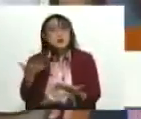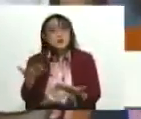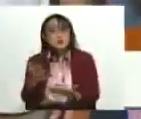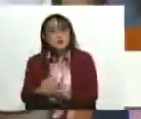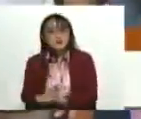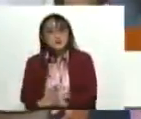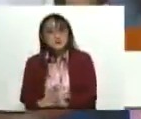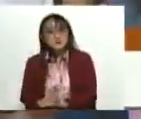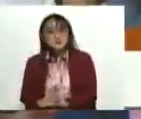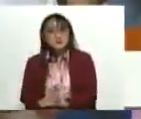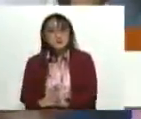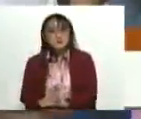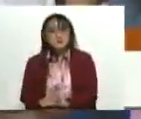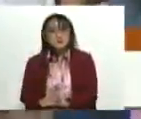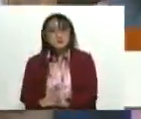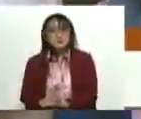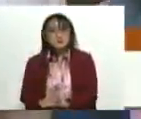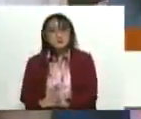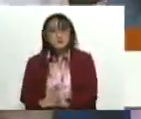¿Ah?